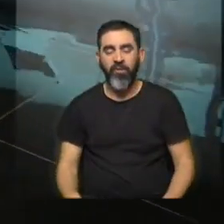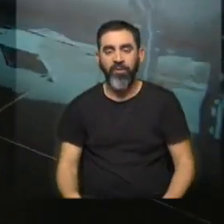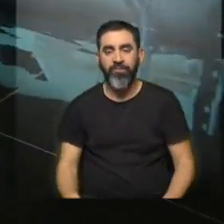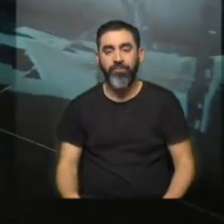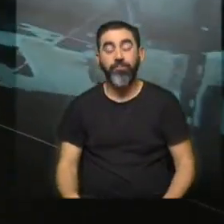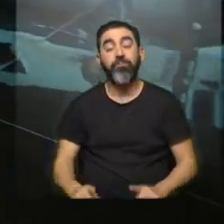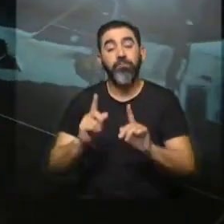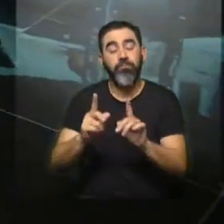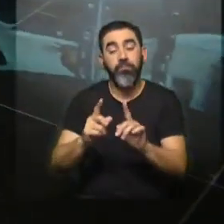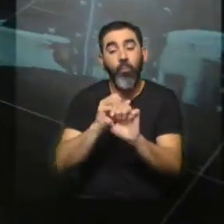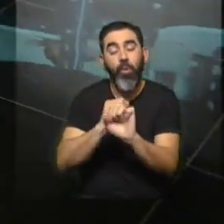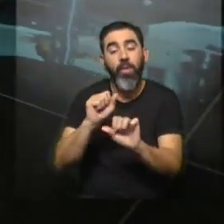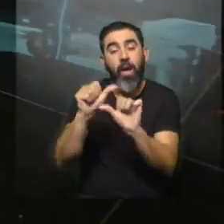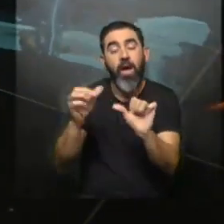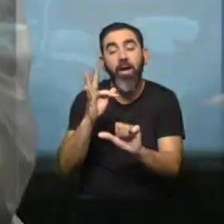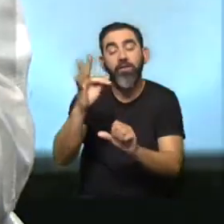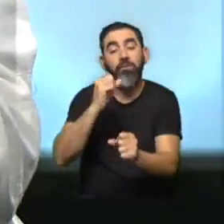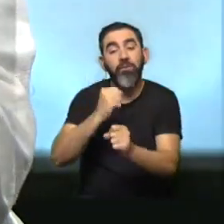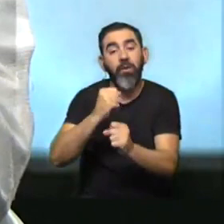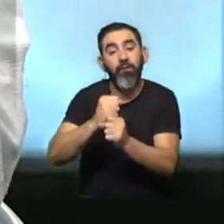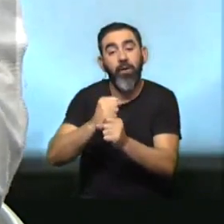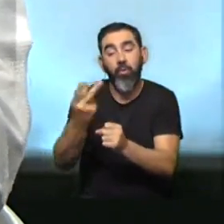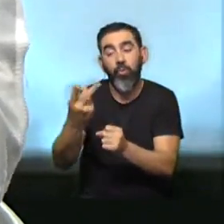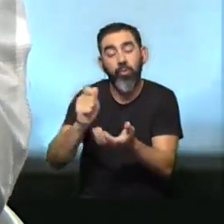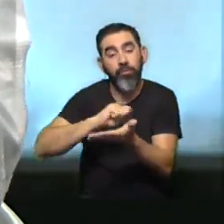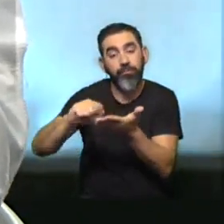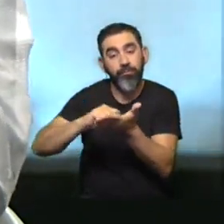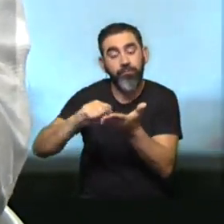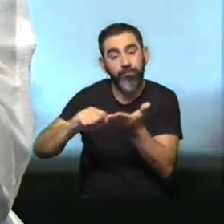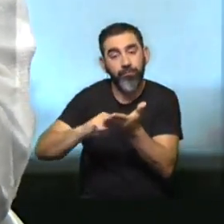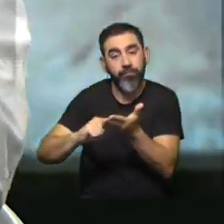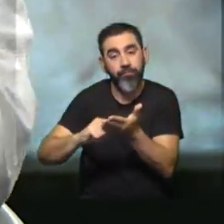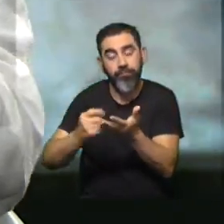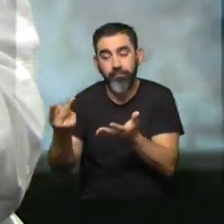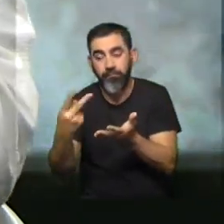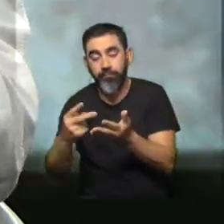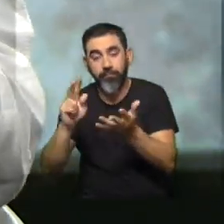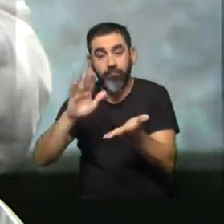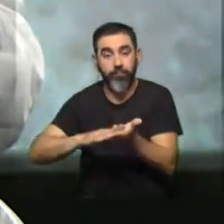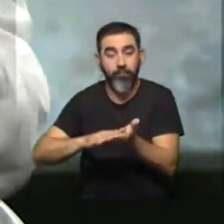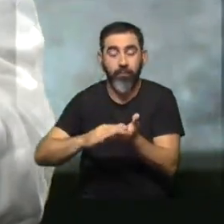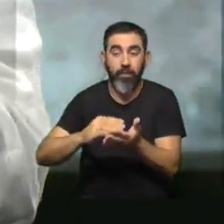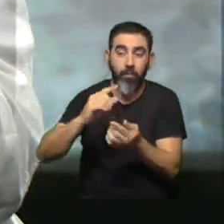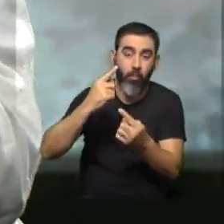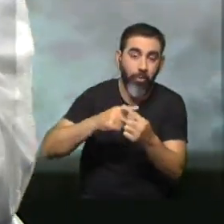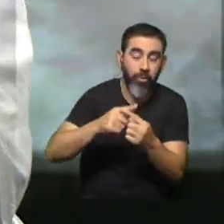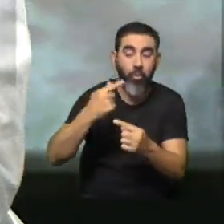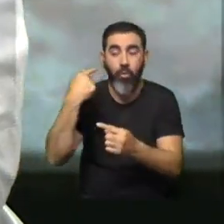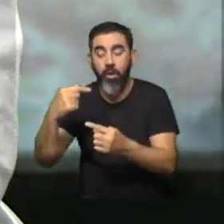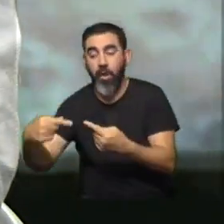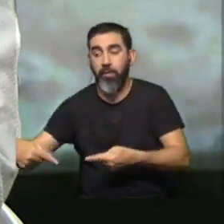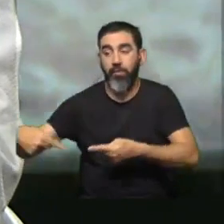planeamos hacer un trabajo conjunto, escribir a dos teclados sobre pros y contras, ¿no? En el